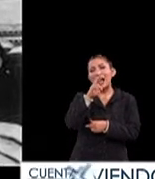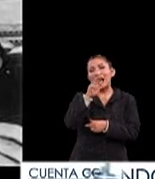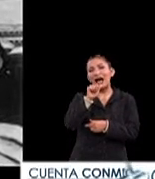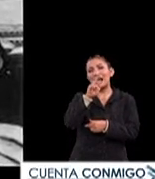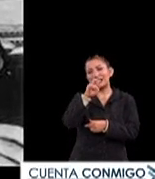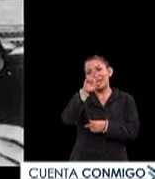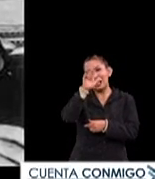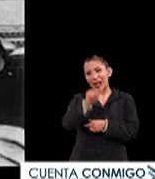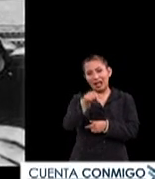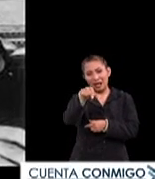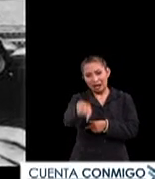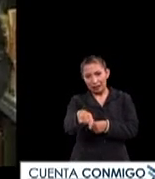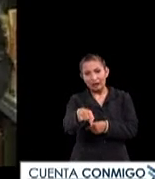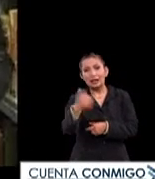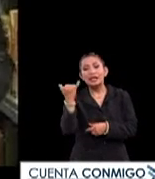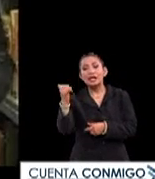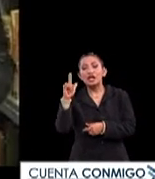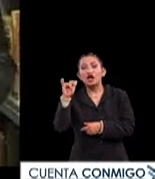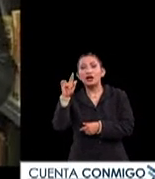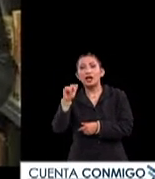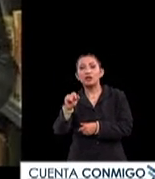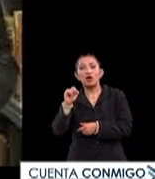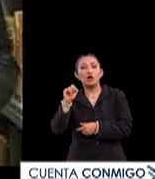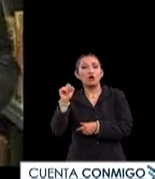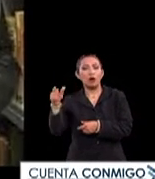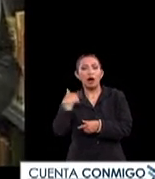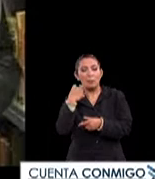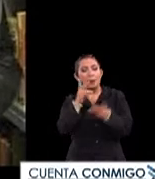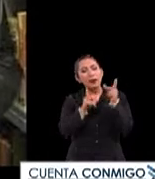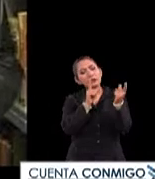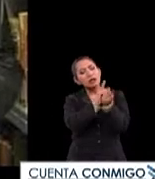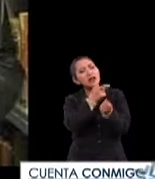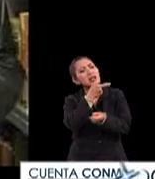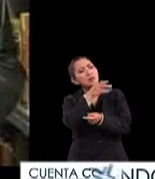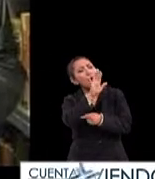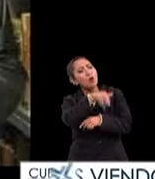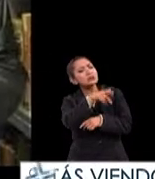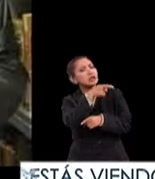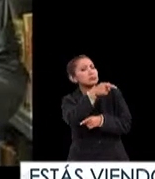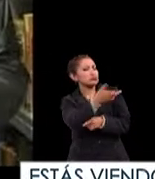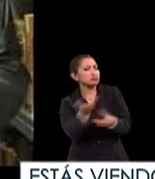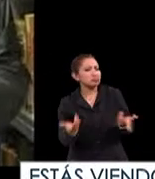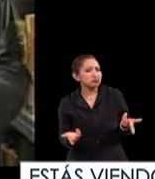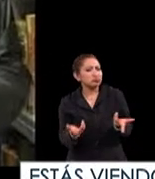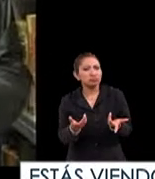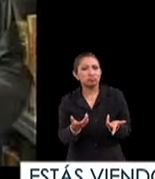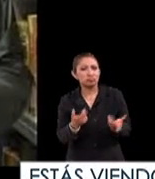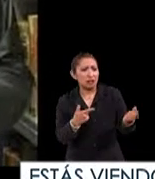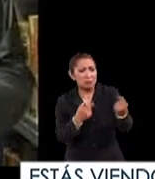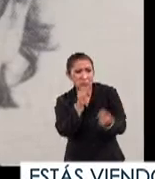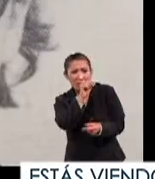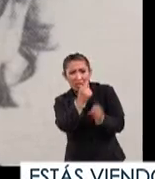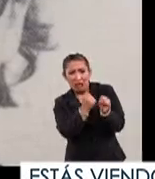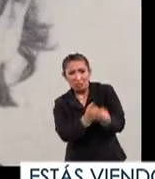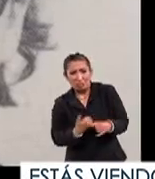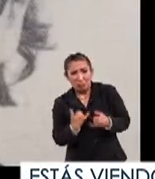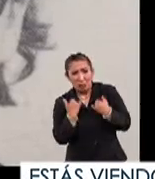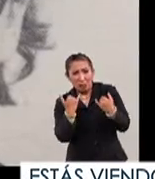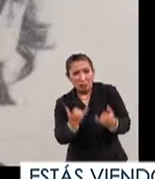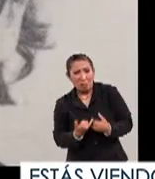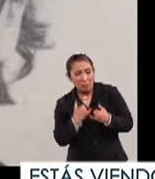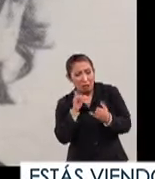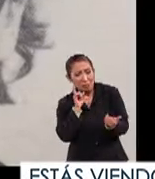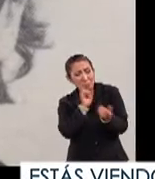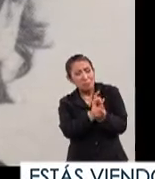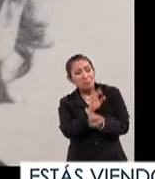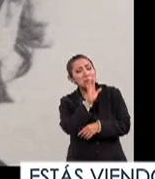¿no? Y Leonardo García Sao hablan con Guillermo, oye, ¿por qué no? O sea, Guillermo era un joven, o sea, no era el 20 monstruo años, que es ahora, tenía ¿no? 20